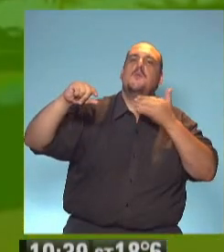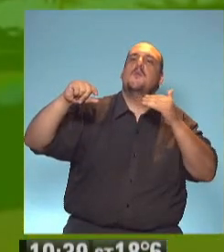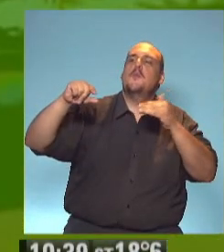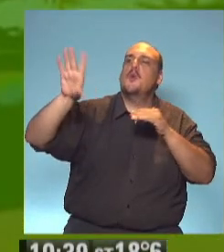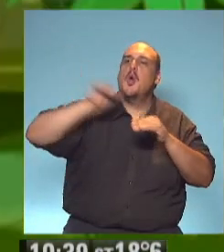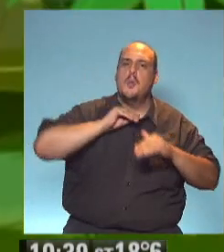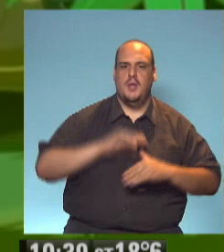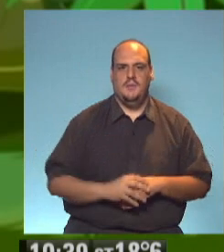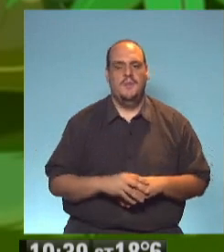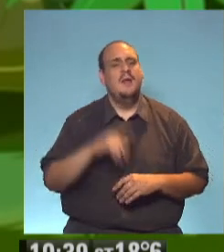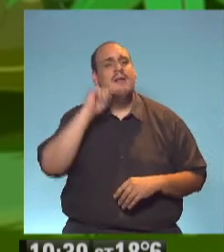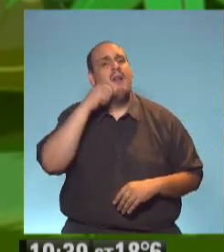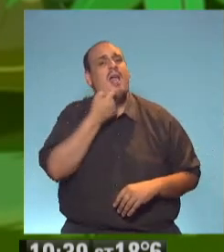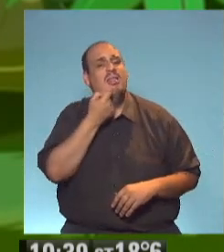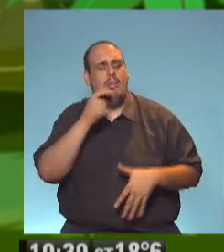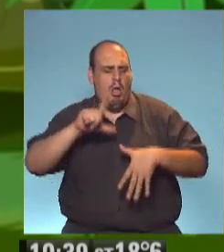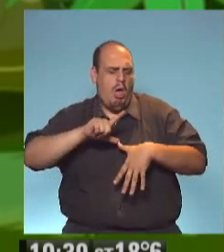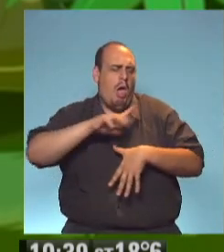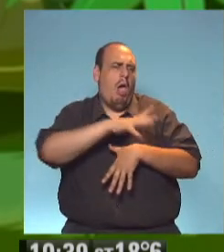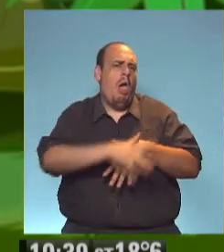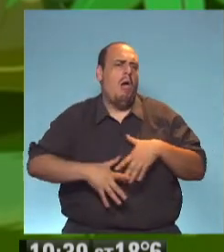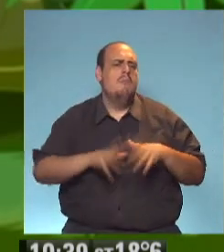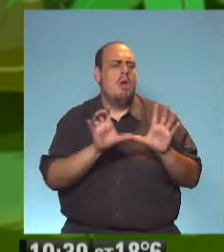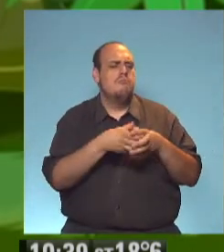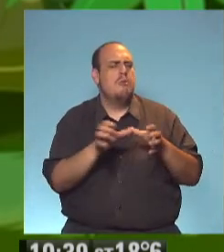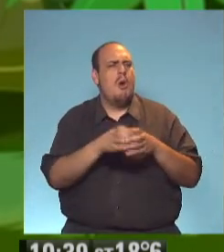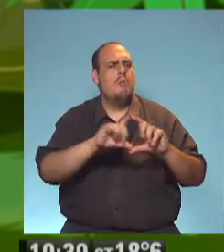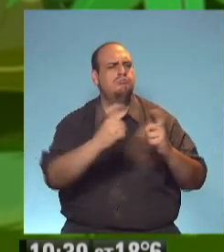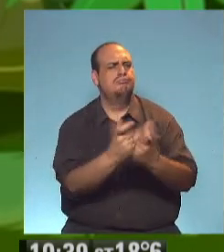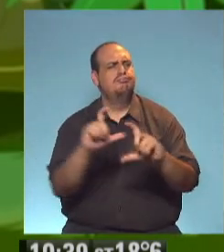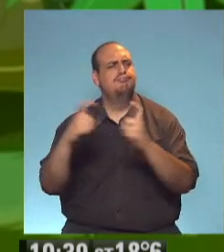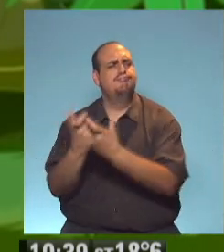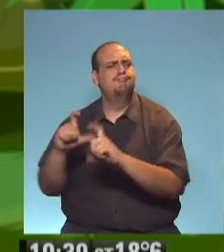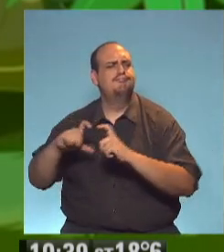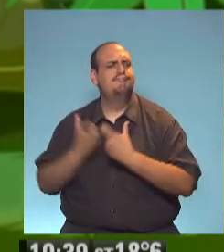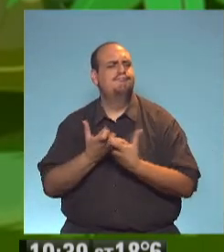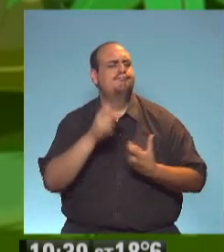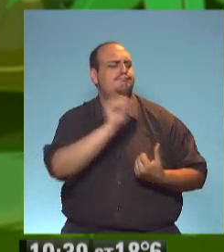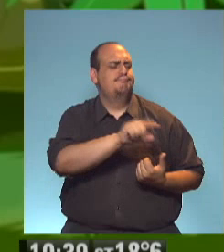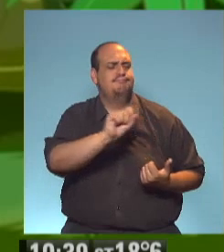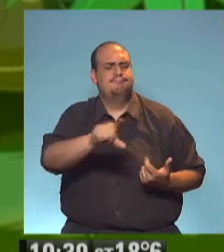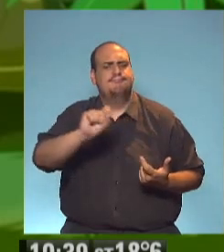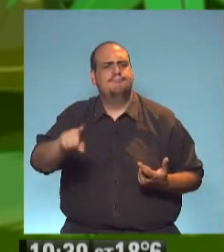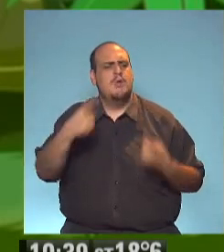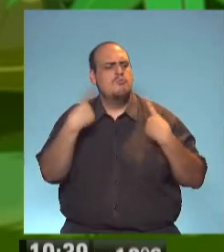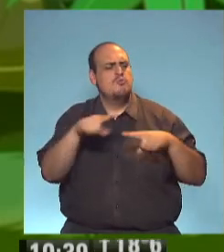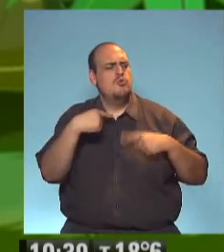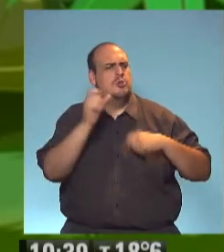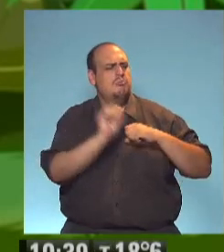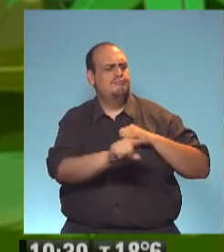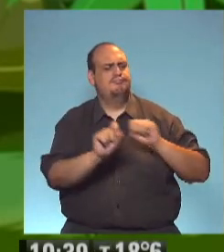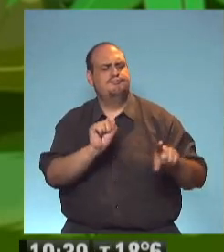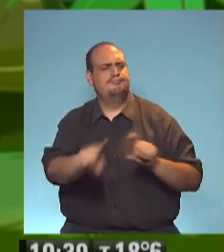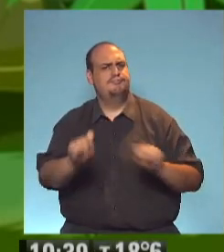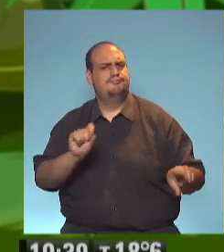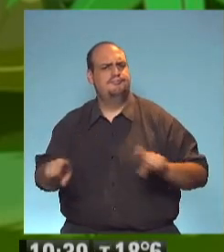¡Qué lindo! América se cubrió de pueblos y civilizaciones. Y cada una desarrolló sus propios